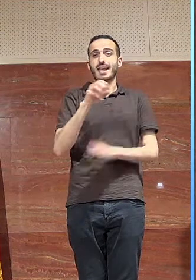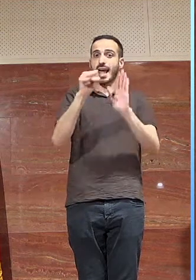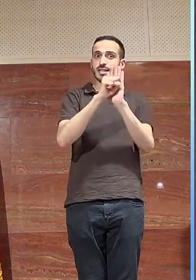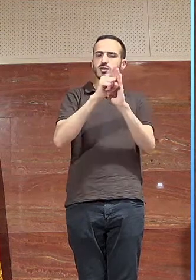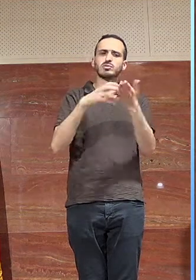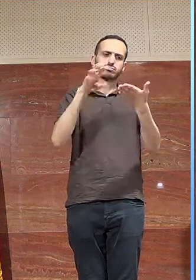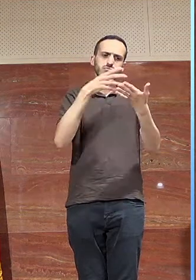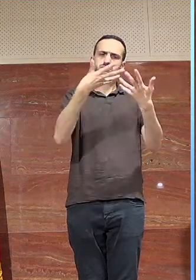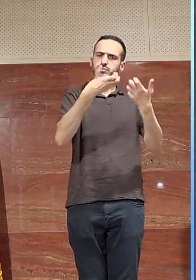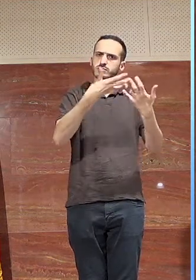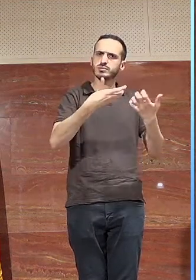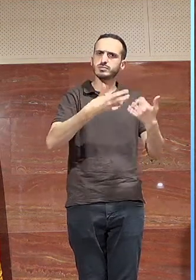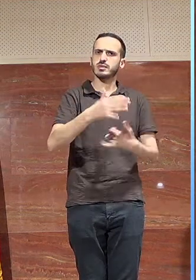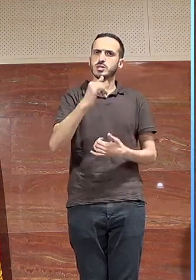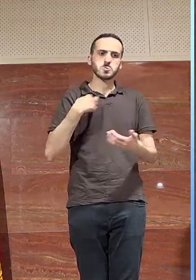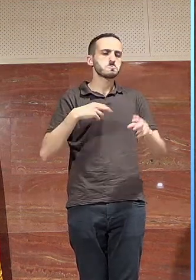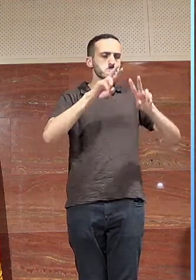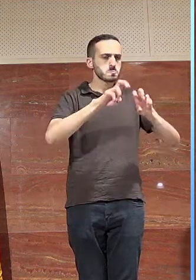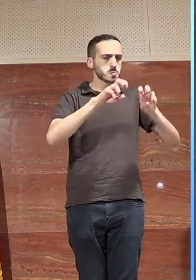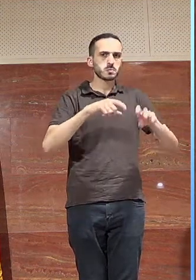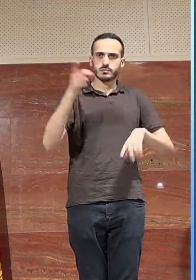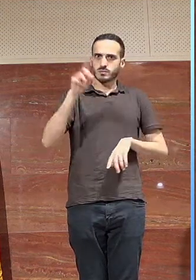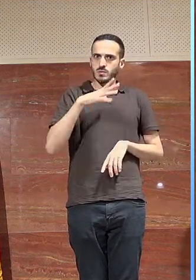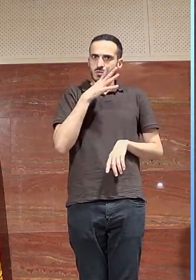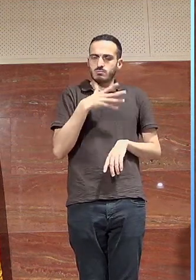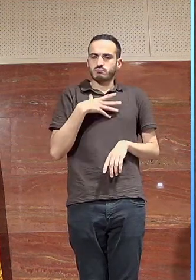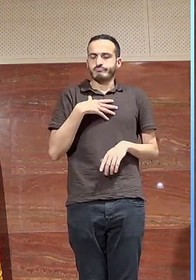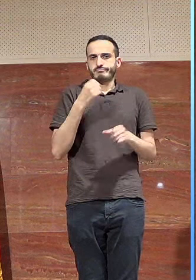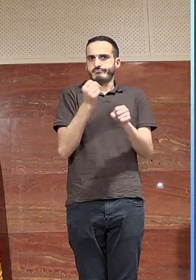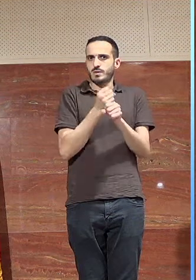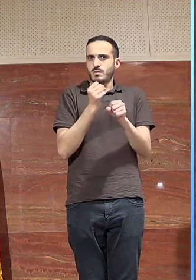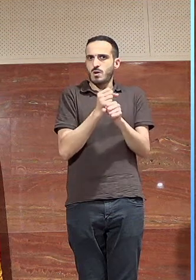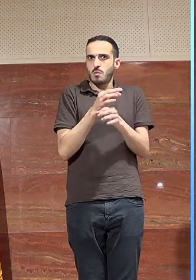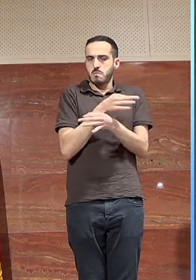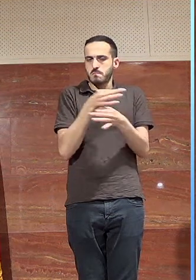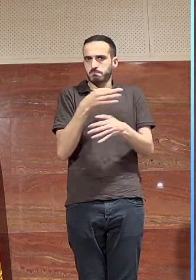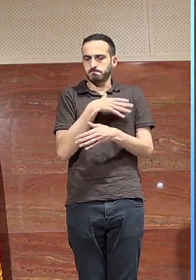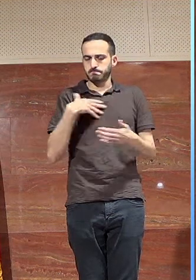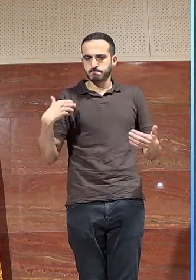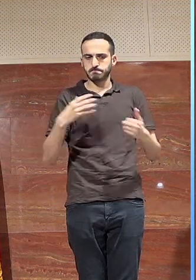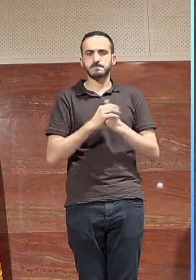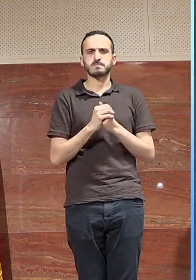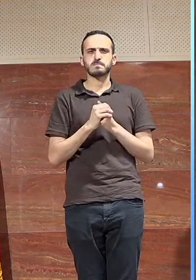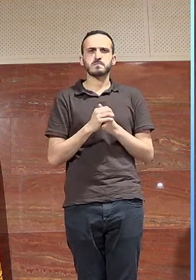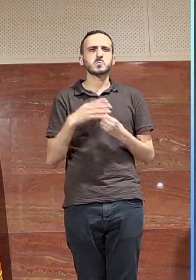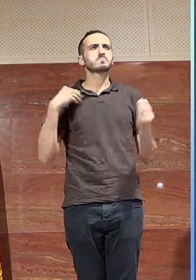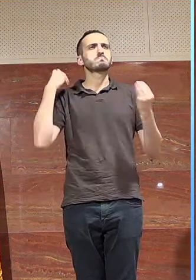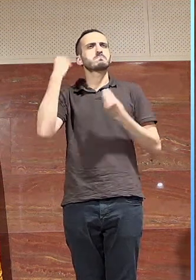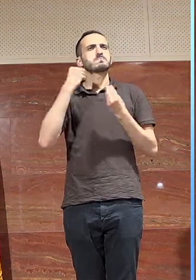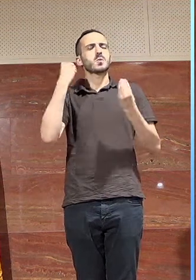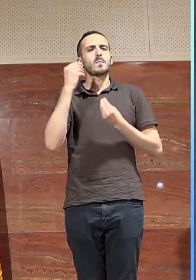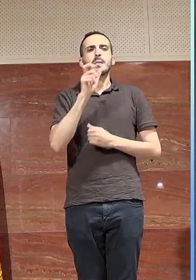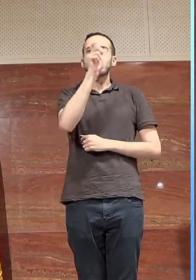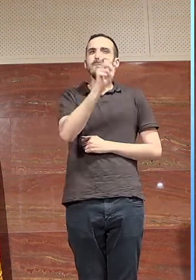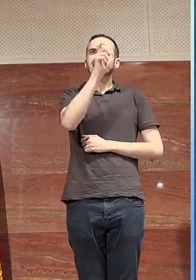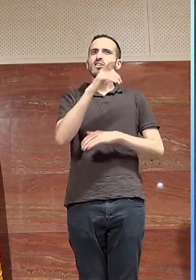que yo he consultado también para completar el trabajo, ¿no? Y la pregunta es, ¿habrá personas digitales